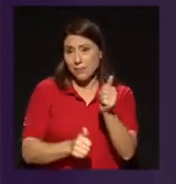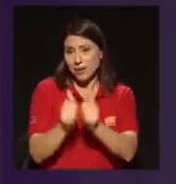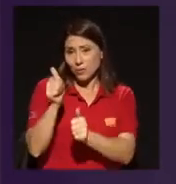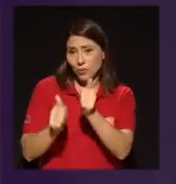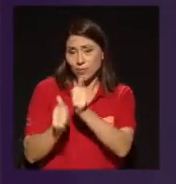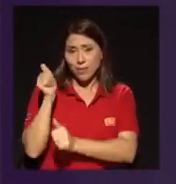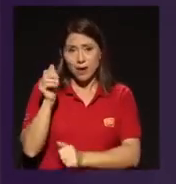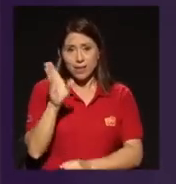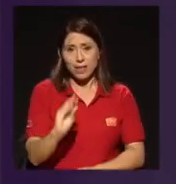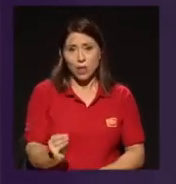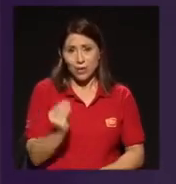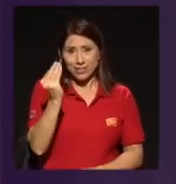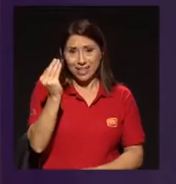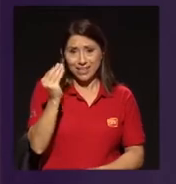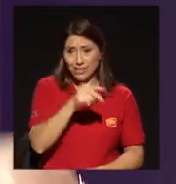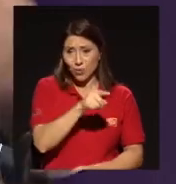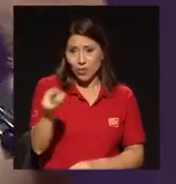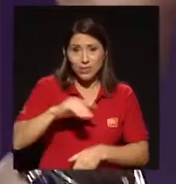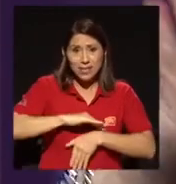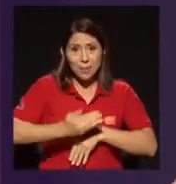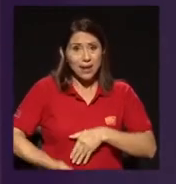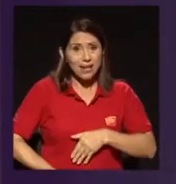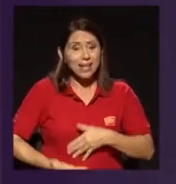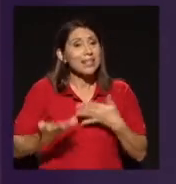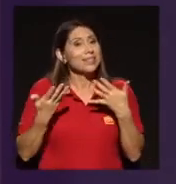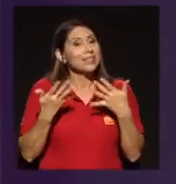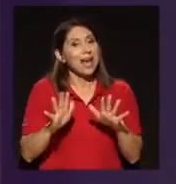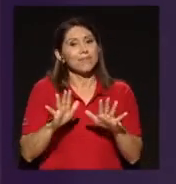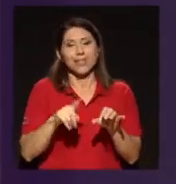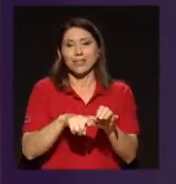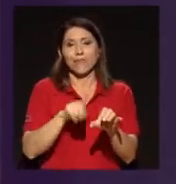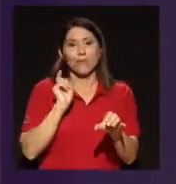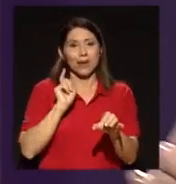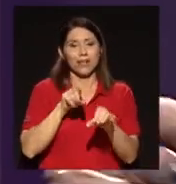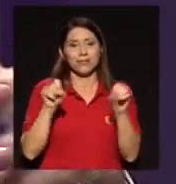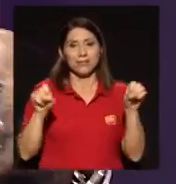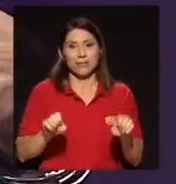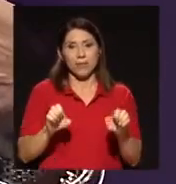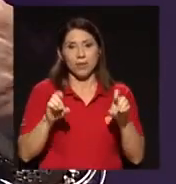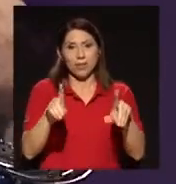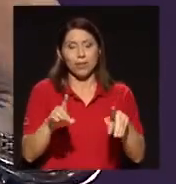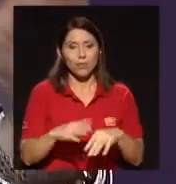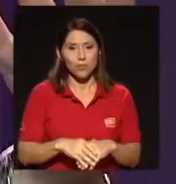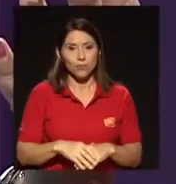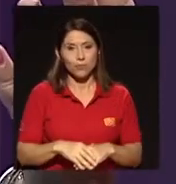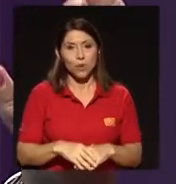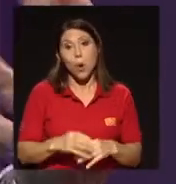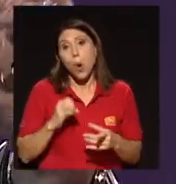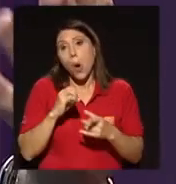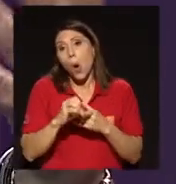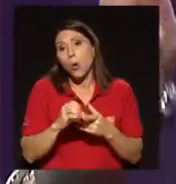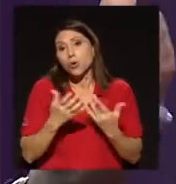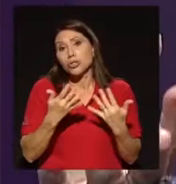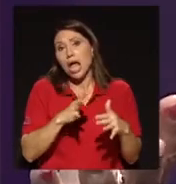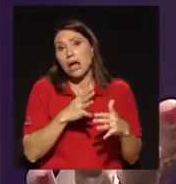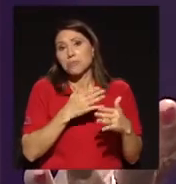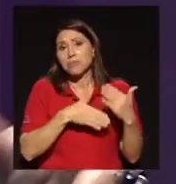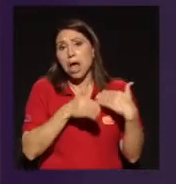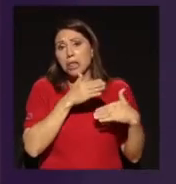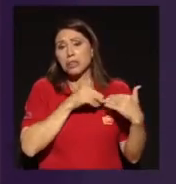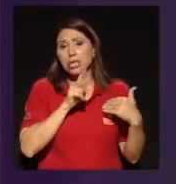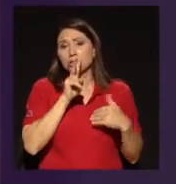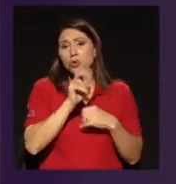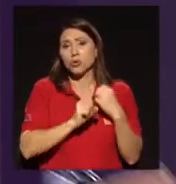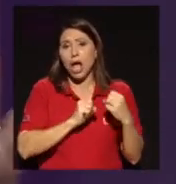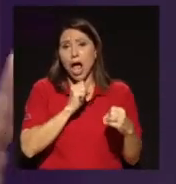de adolescentes, cuando se embaraza, ya está fuera del sistema educativo. E incluso o ha desertado uno o dos años antes